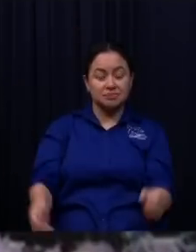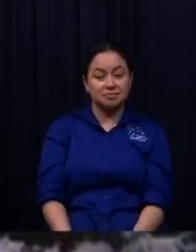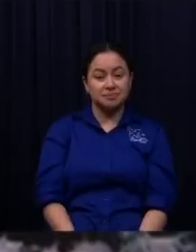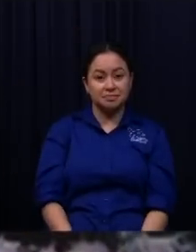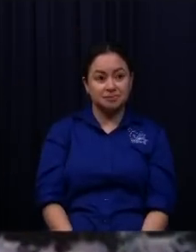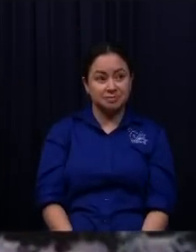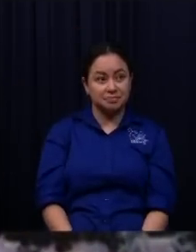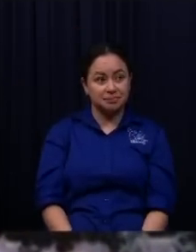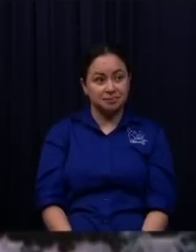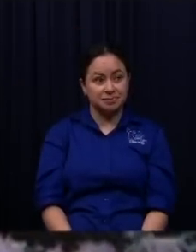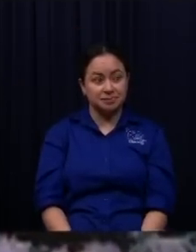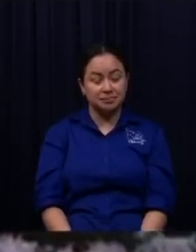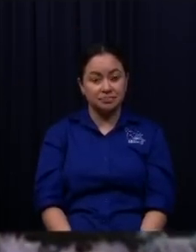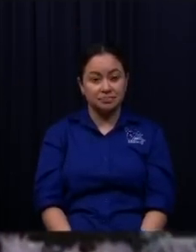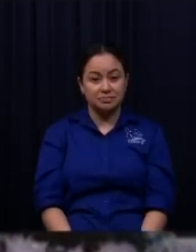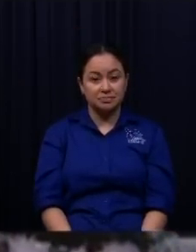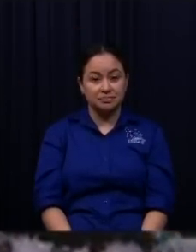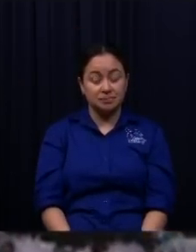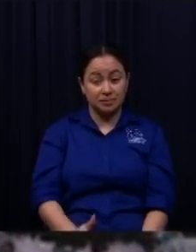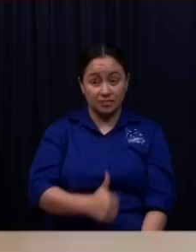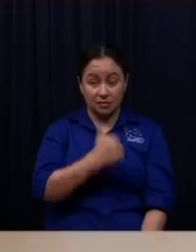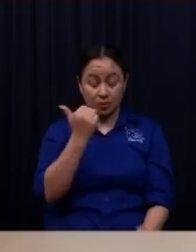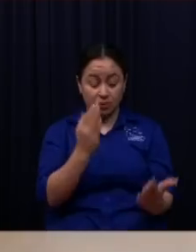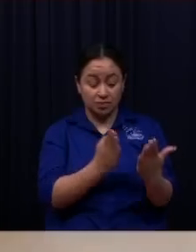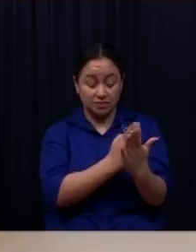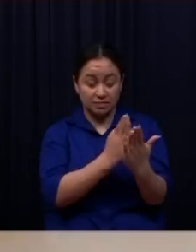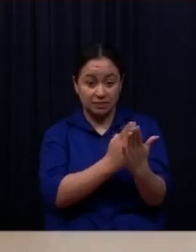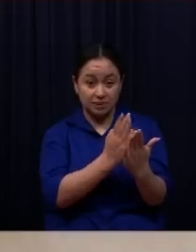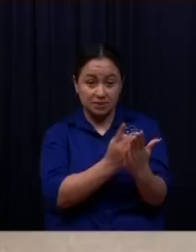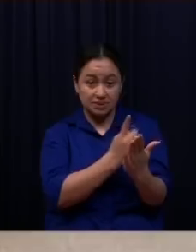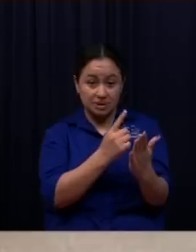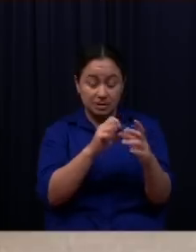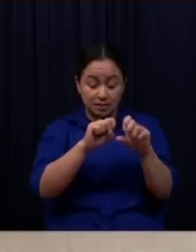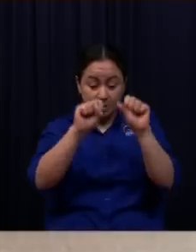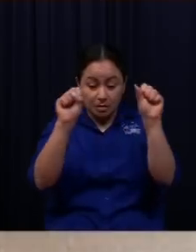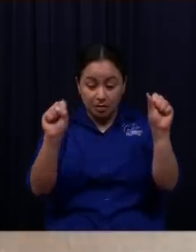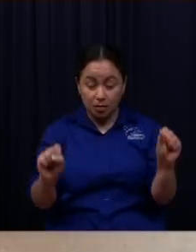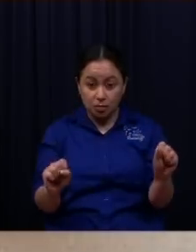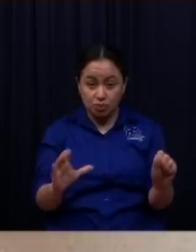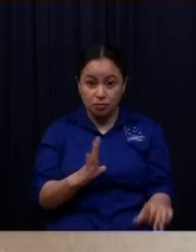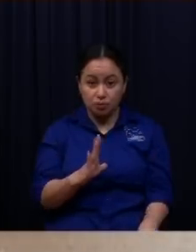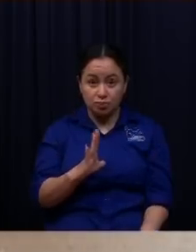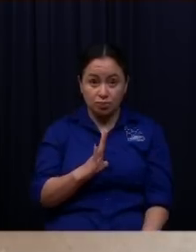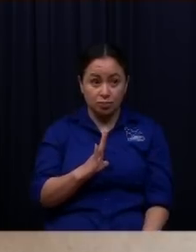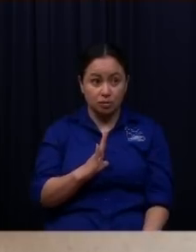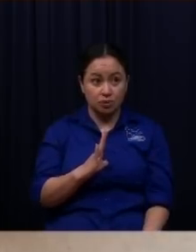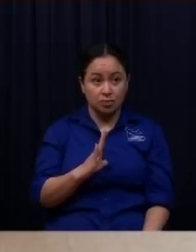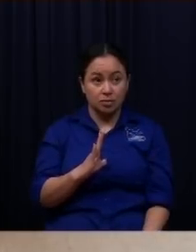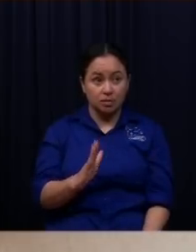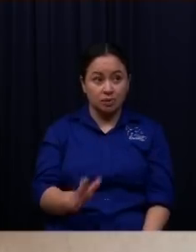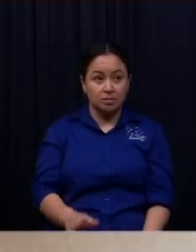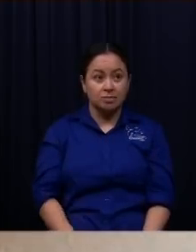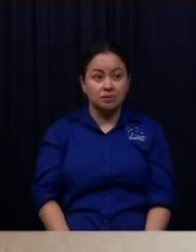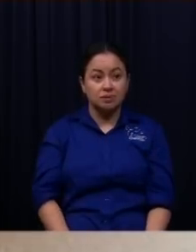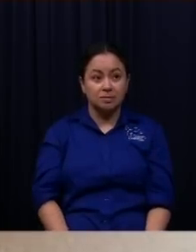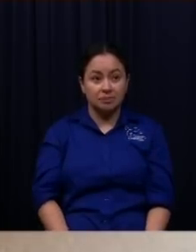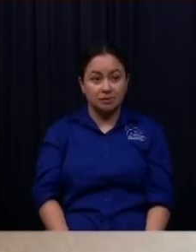La Biblia textual dice, teniendo un gran sumo sacerdote que ha traspasado los cielos.